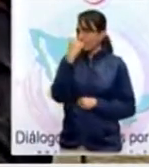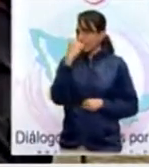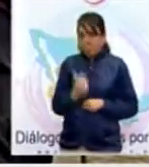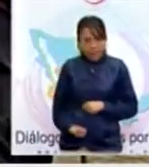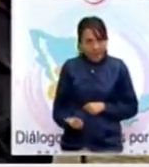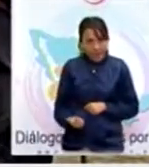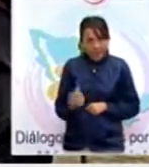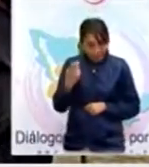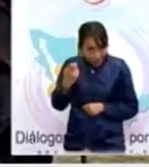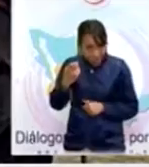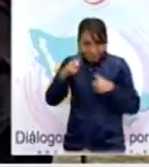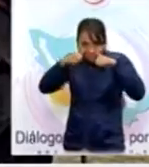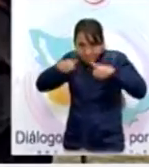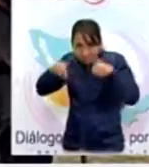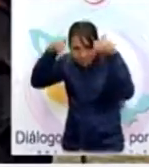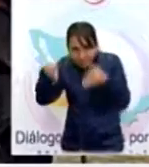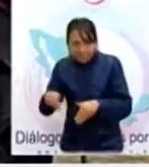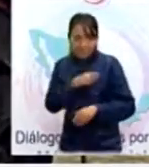algunos